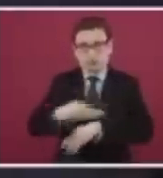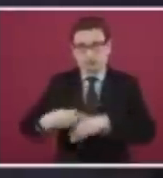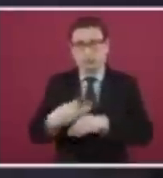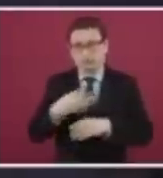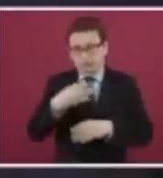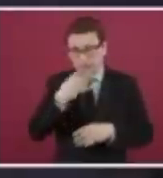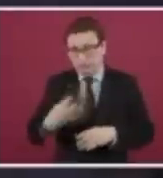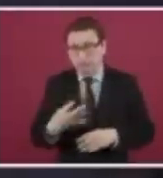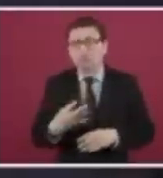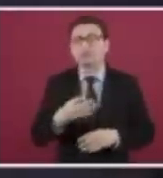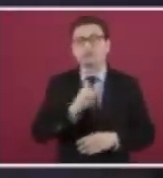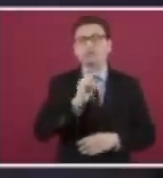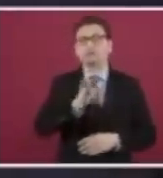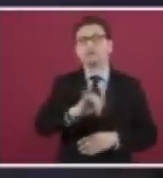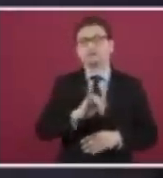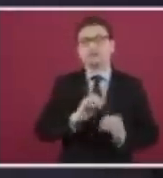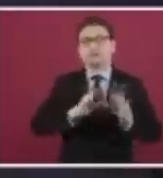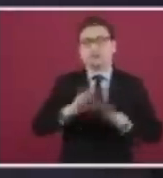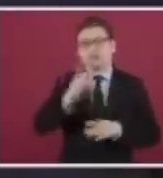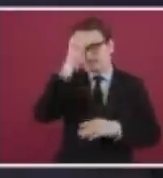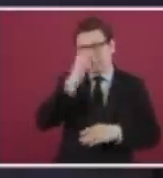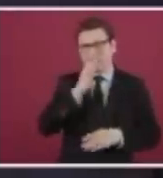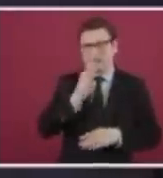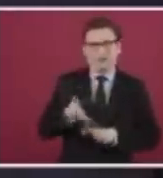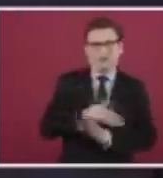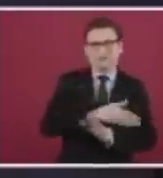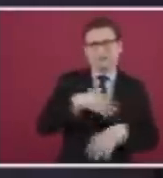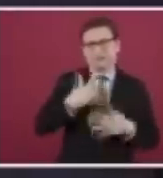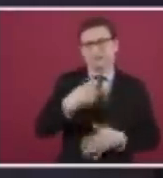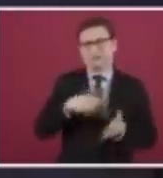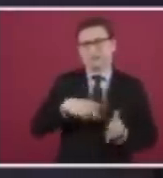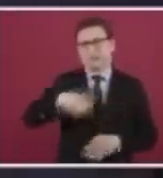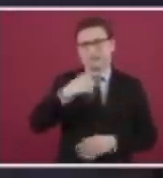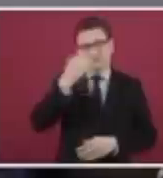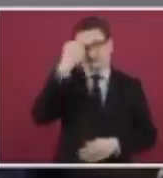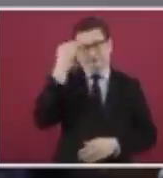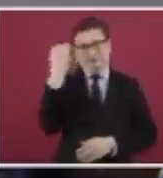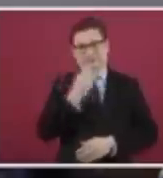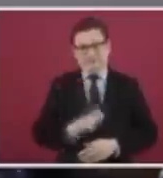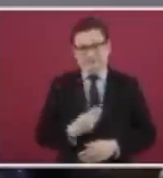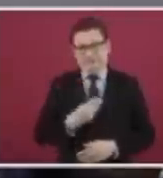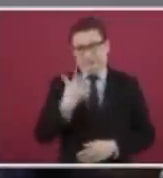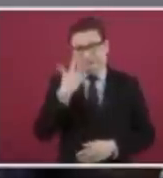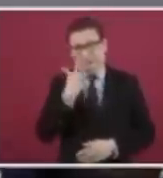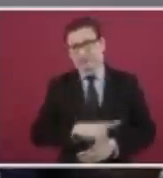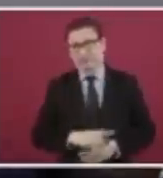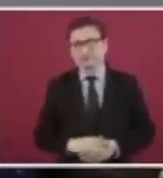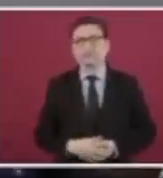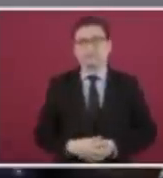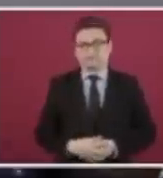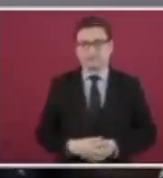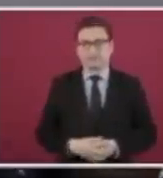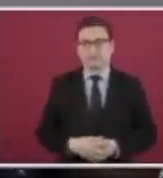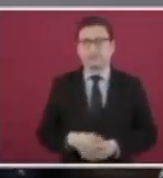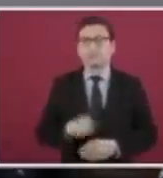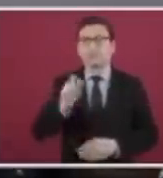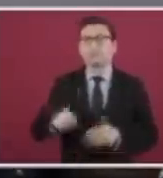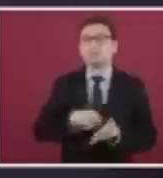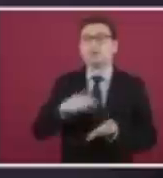horroroso lo que pasó en Coahuila en ese entonces. En Allende